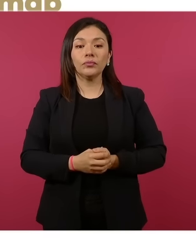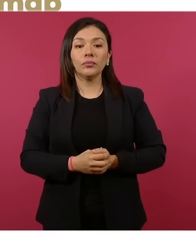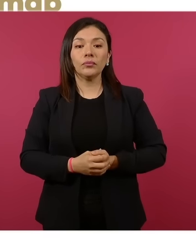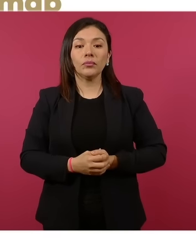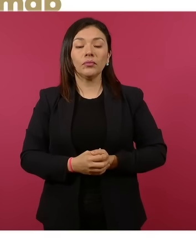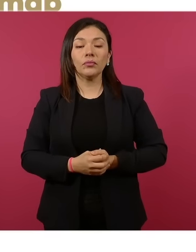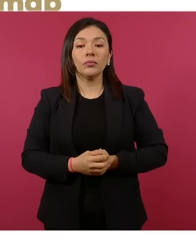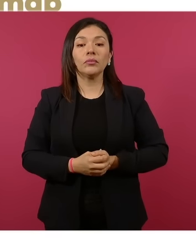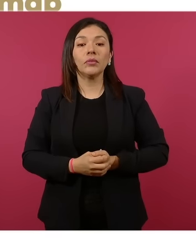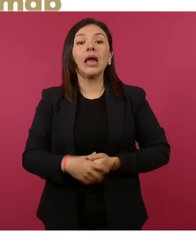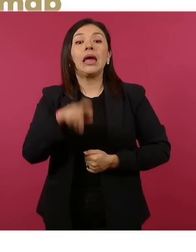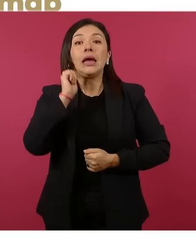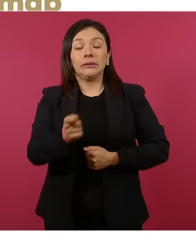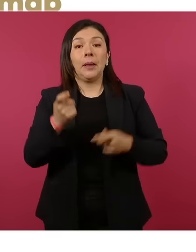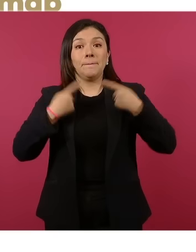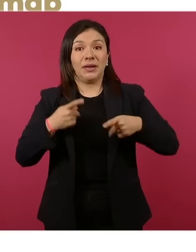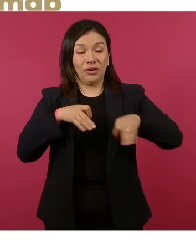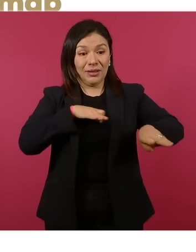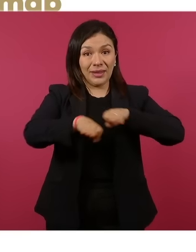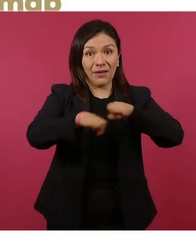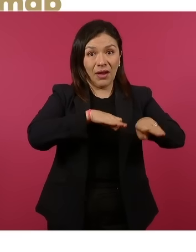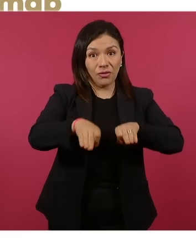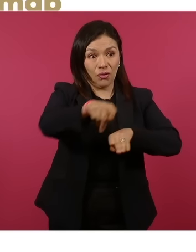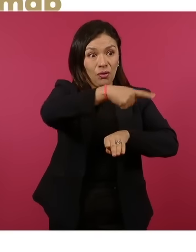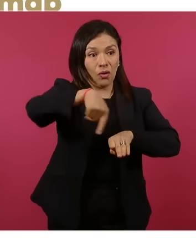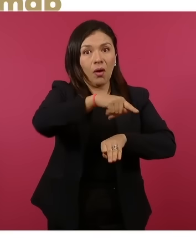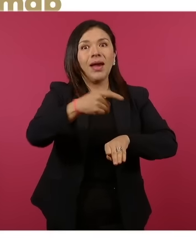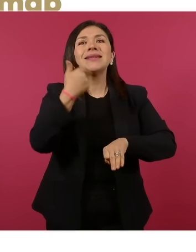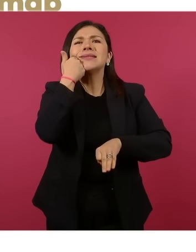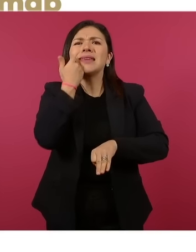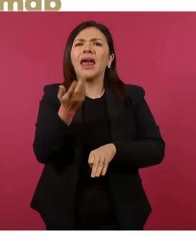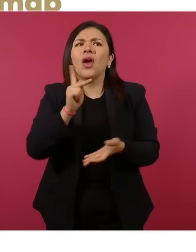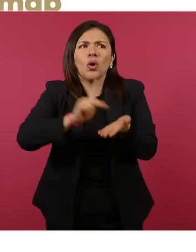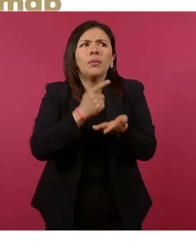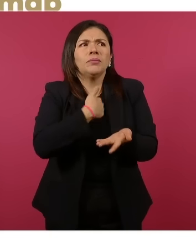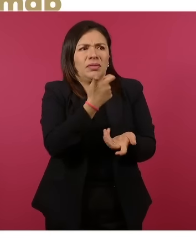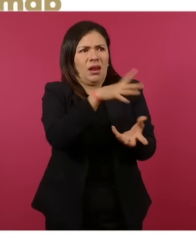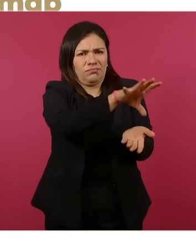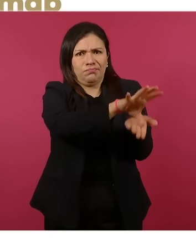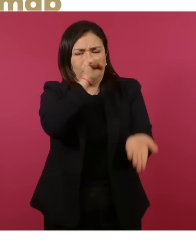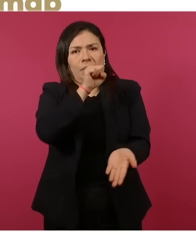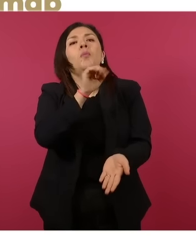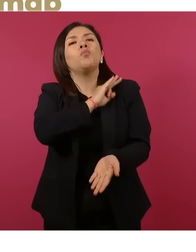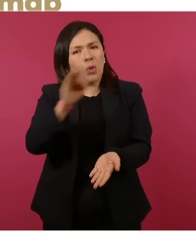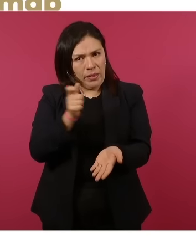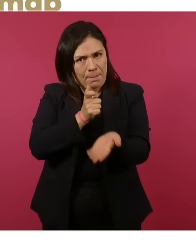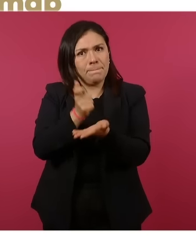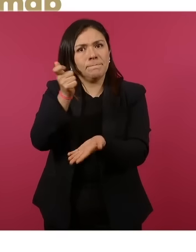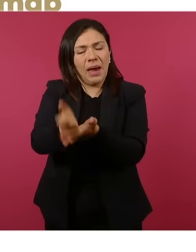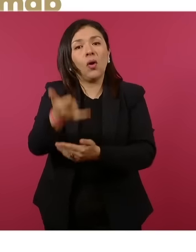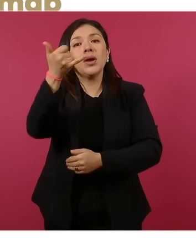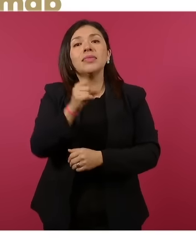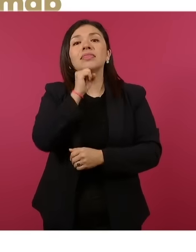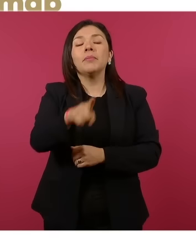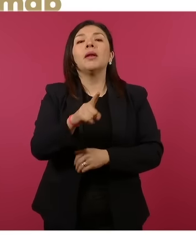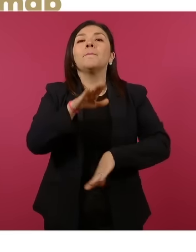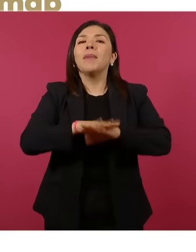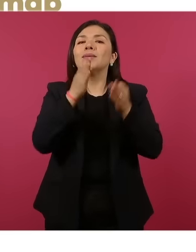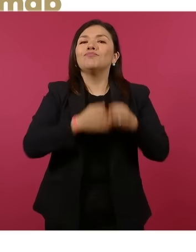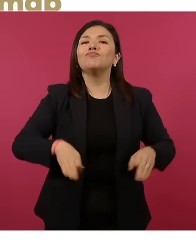a aquellos trabajadores que quieran recuperar su dinero y que estaba como cuenta inactiva, pero de manera muy importante, el pago de complementos